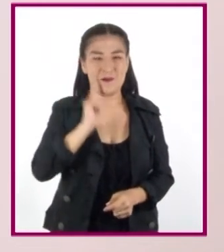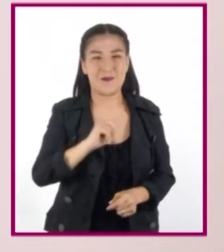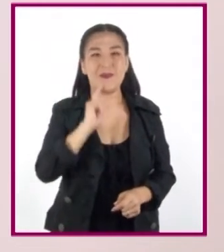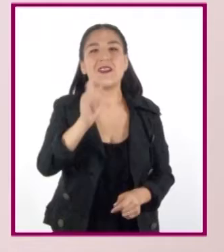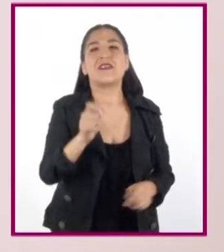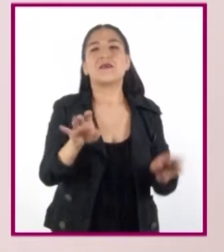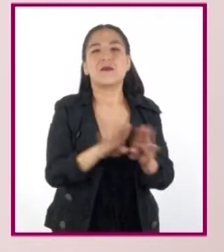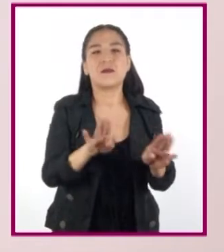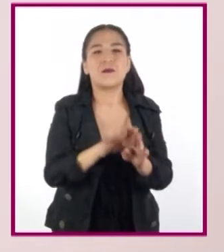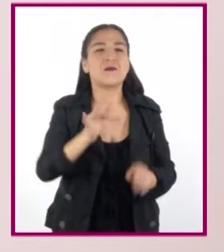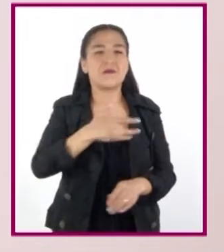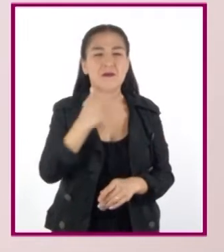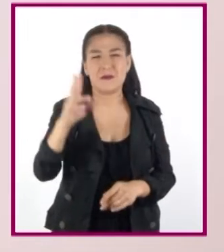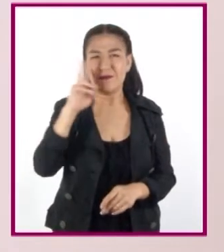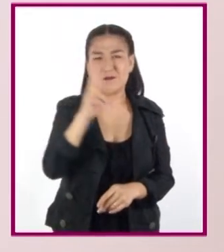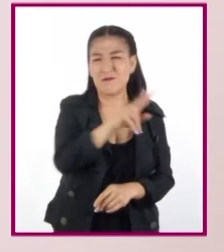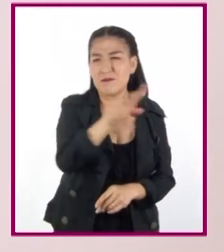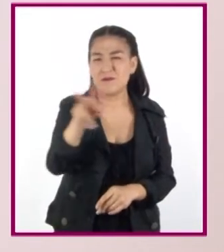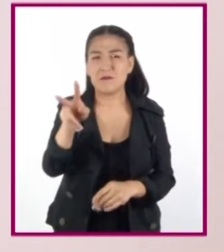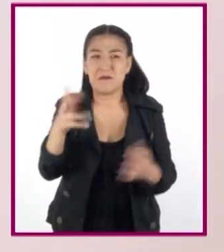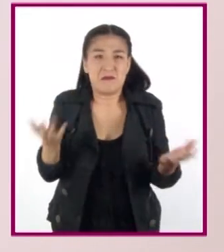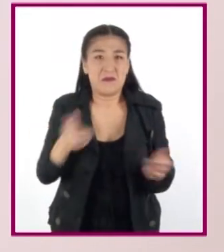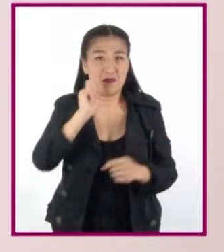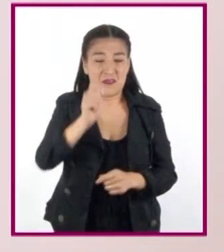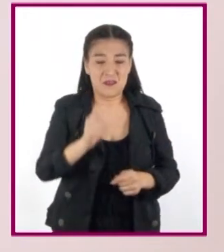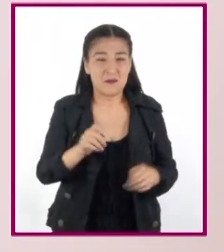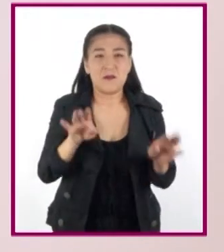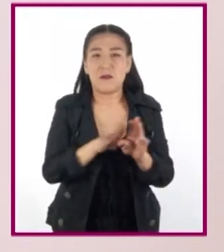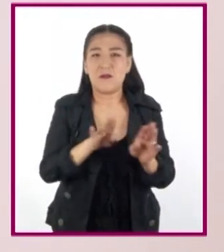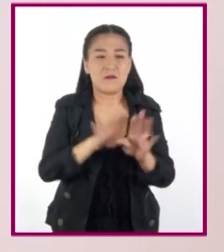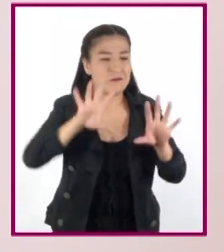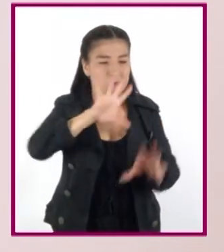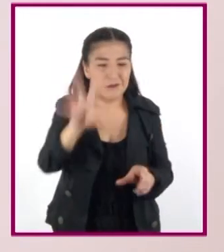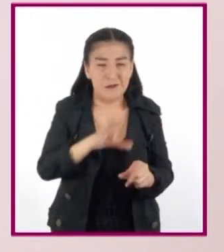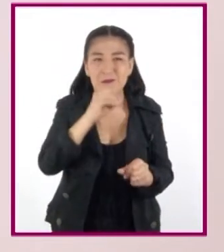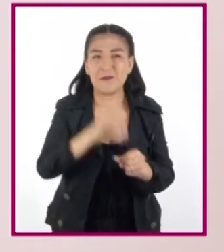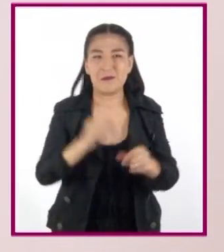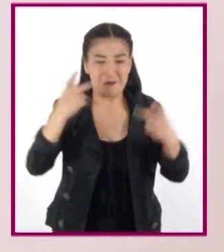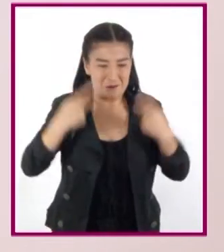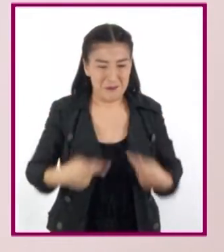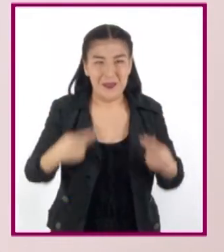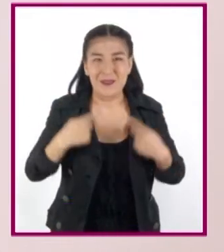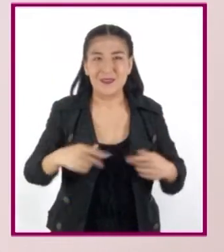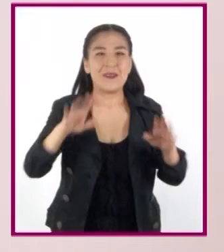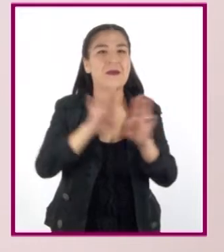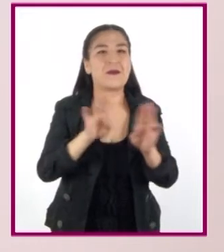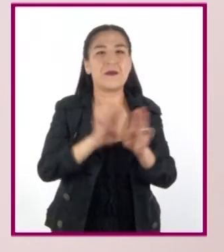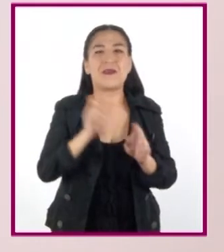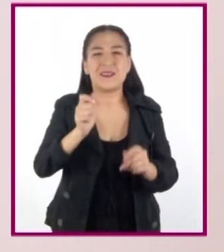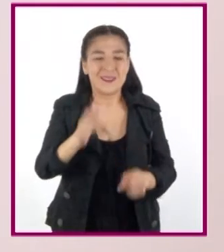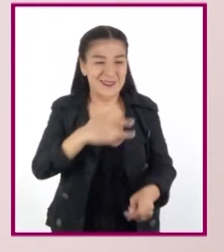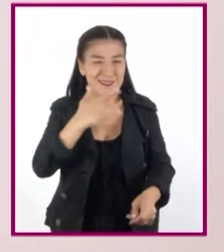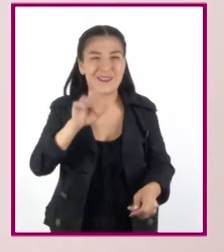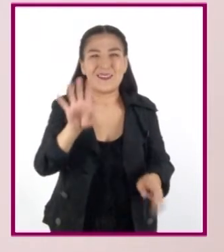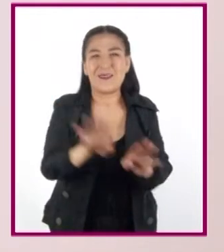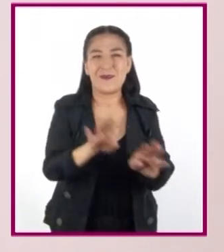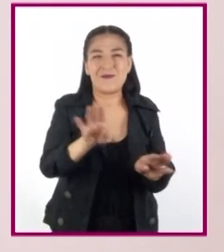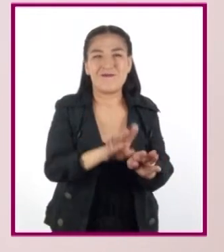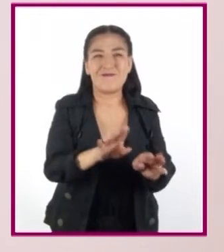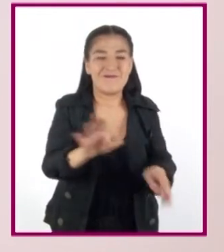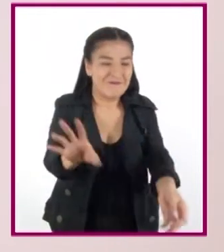sin detenernos a observar que somos seres completos, con una energía que nos permite